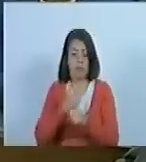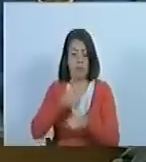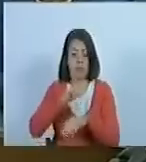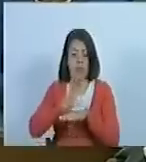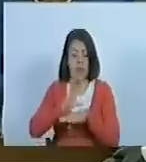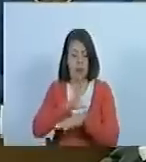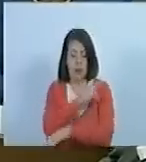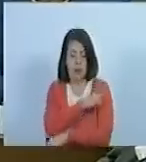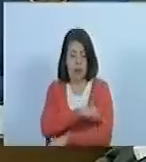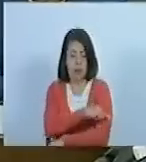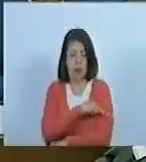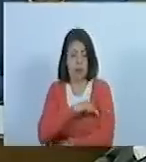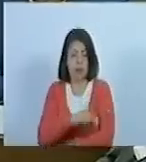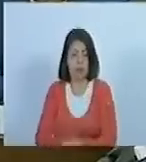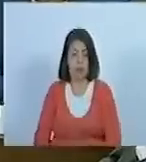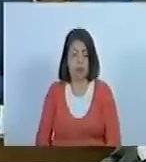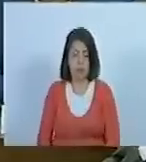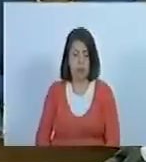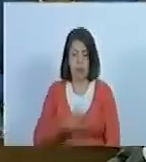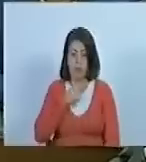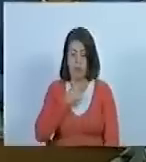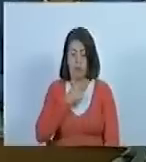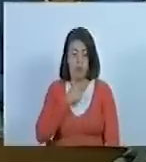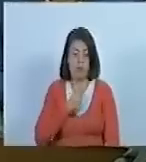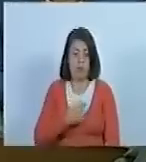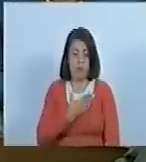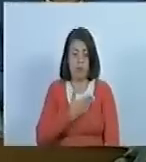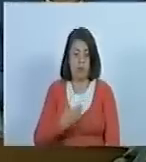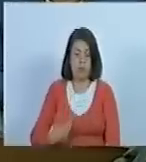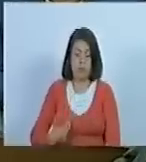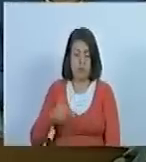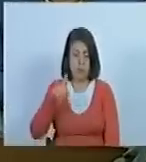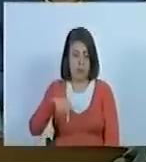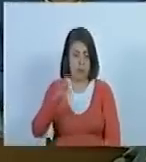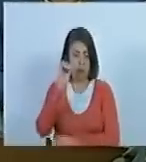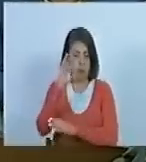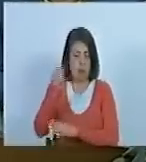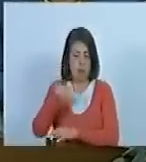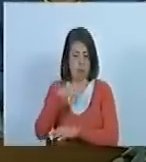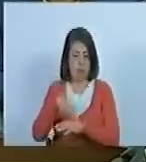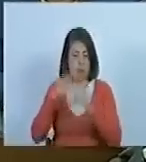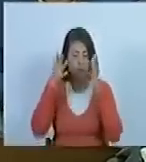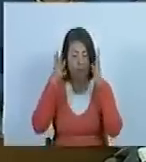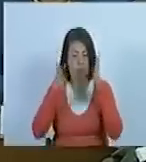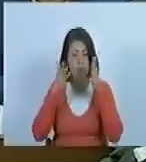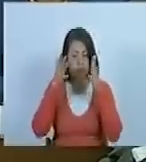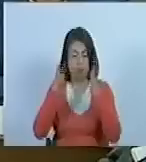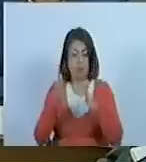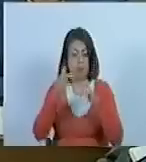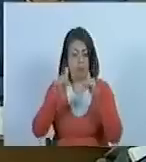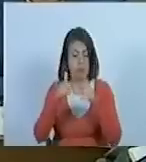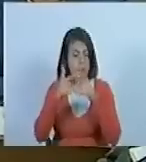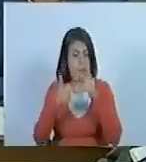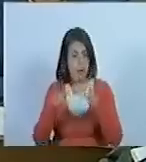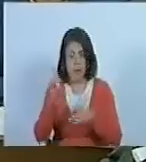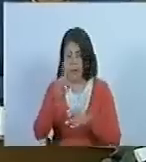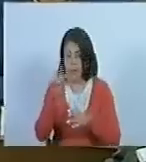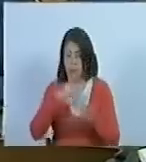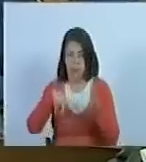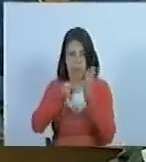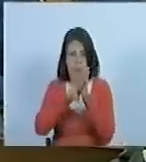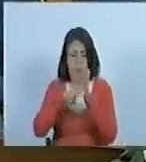centro hospitalario. Me gustaría, presidente, que desde esta Asamblea Nacional exhortáramos para que este tipo de conducta no